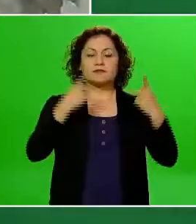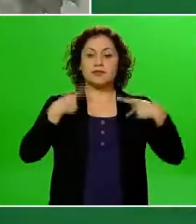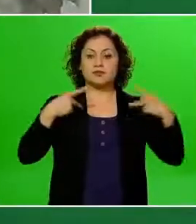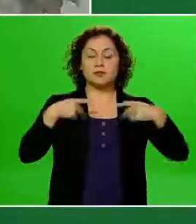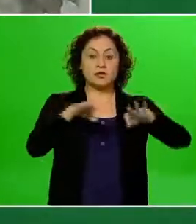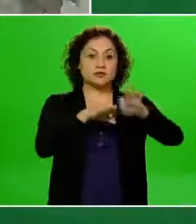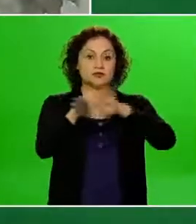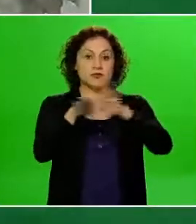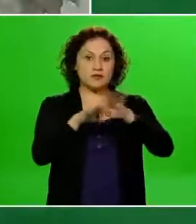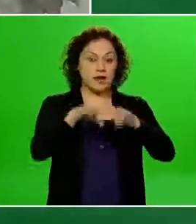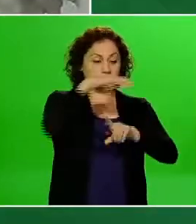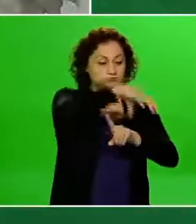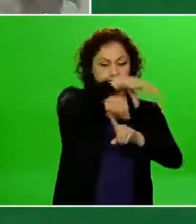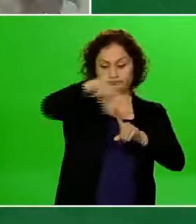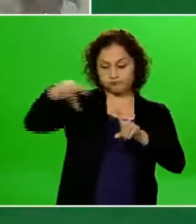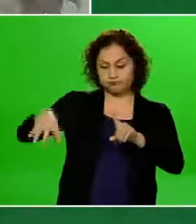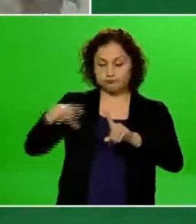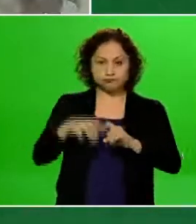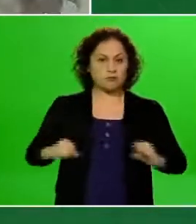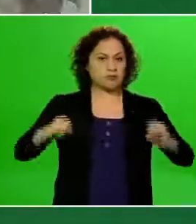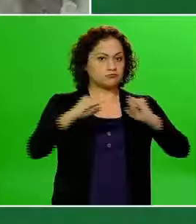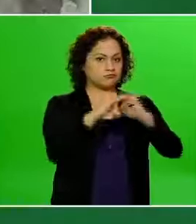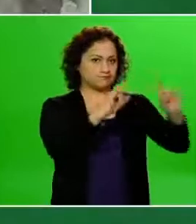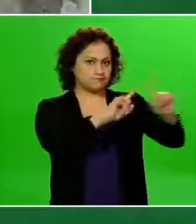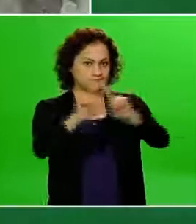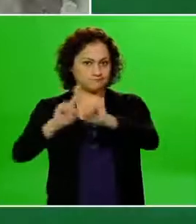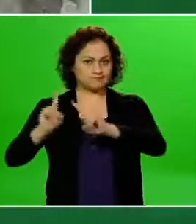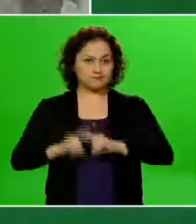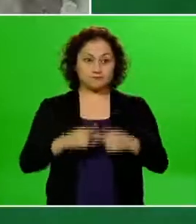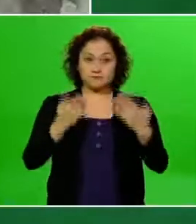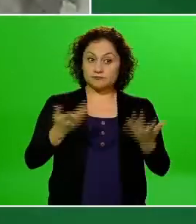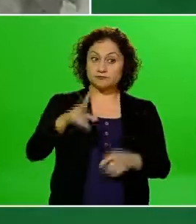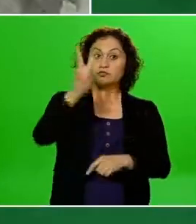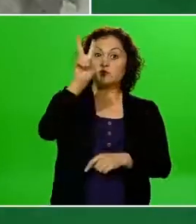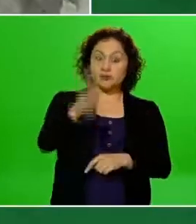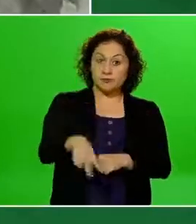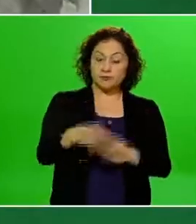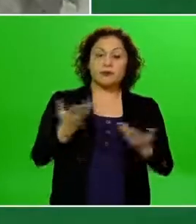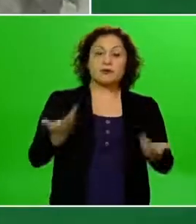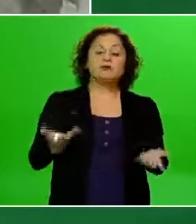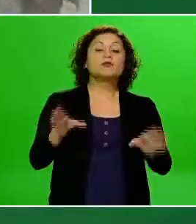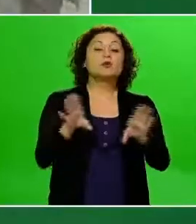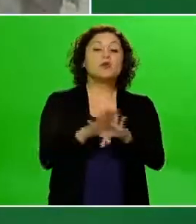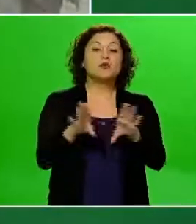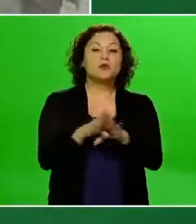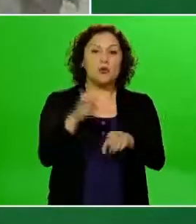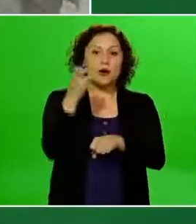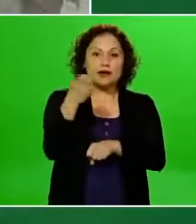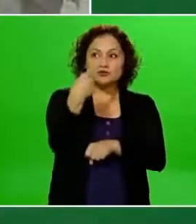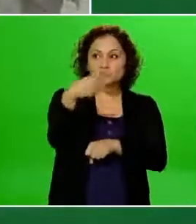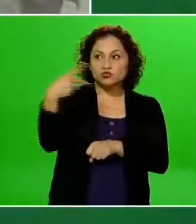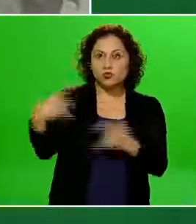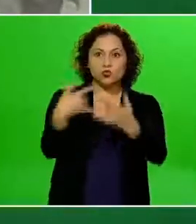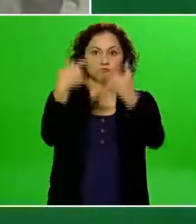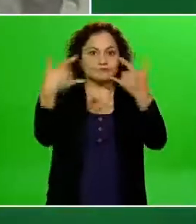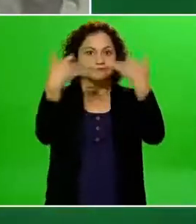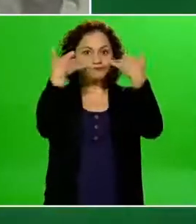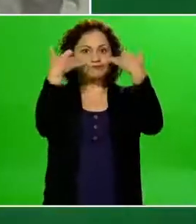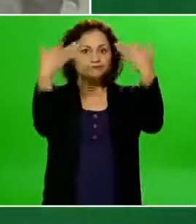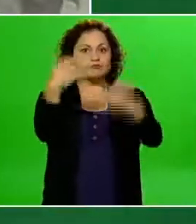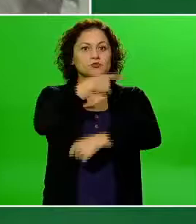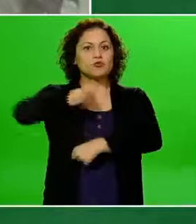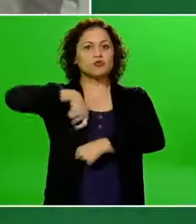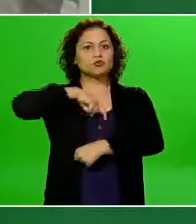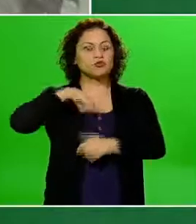los integran y de las diferentes instituciones. Definitivamente a través de estos testimoniales podemos observar